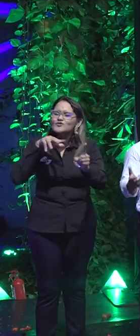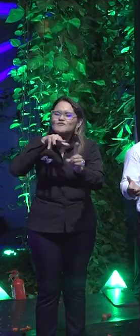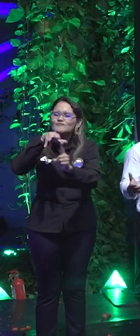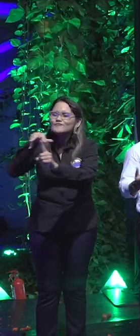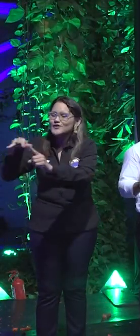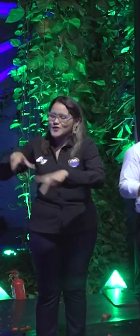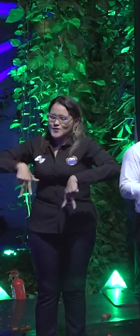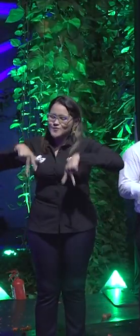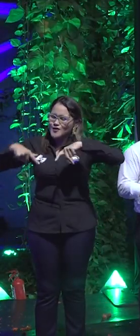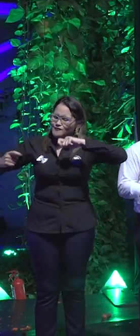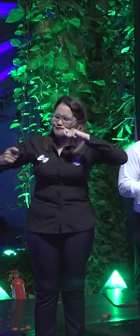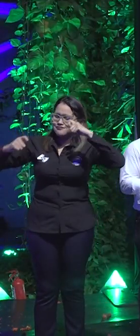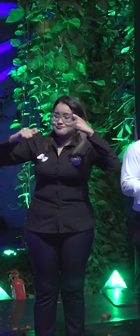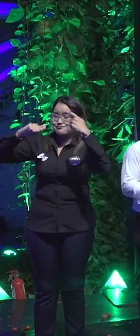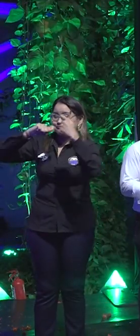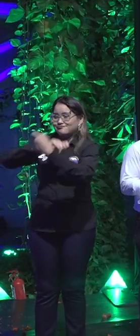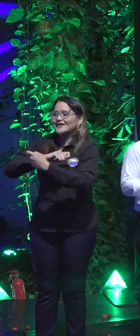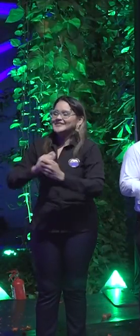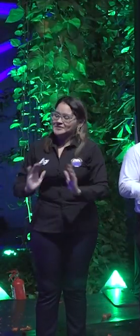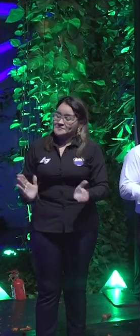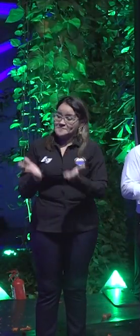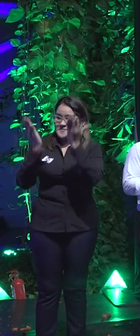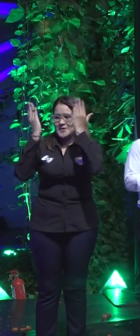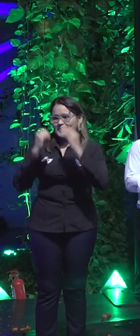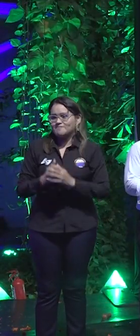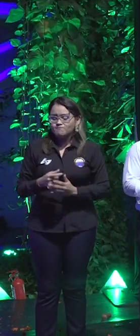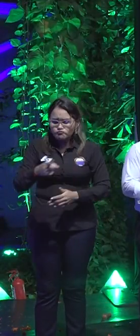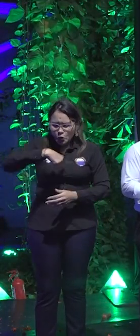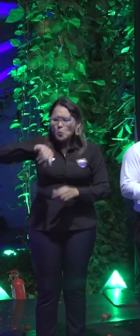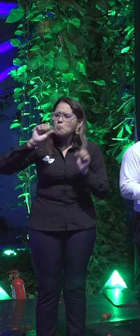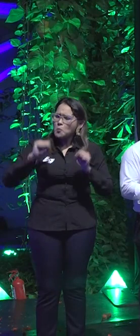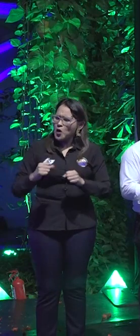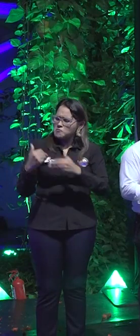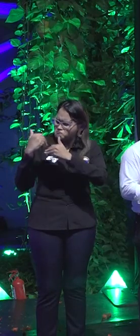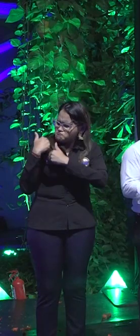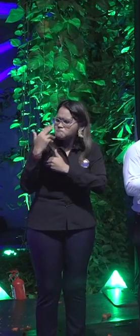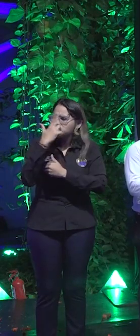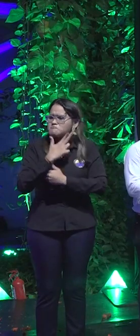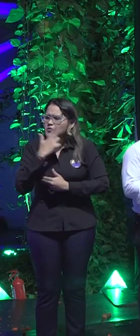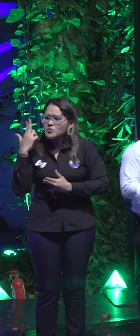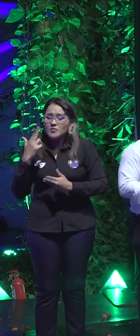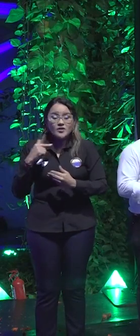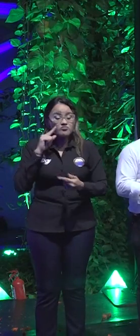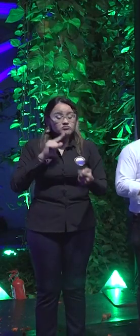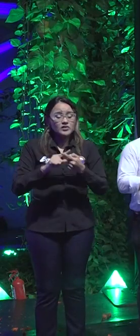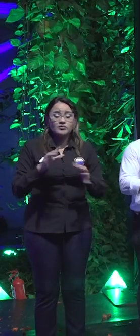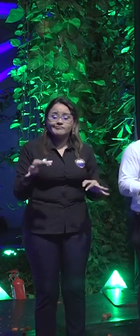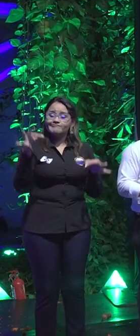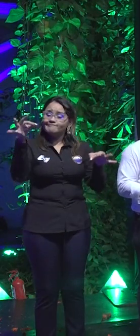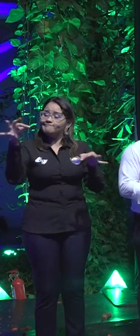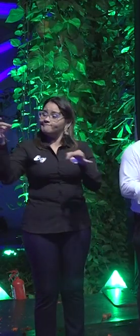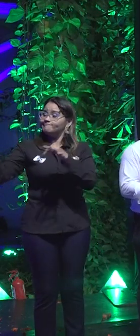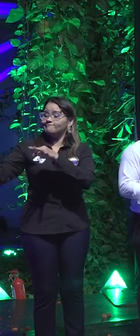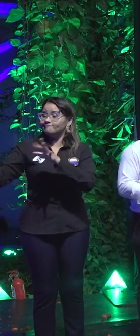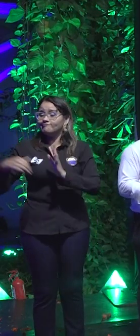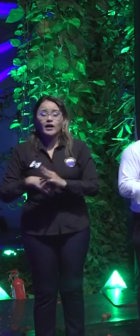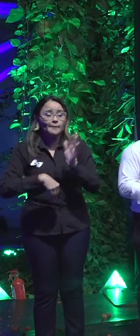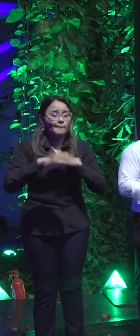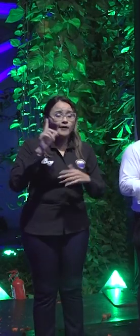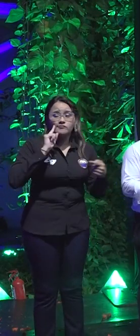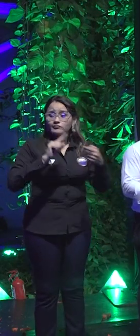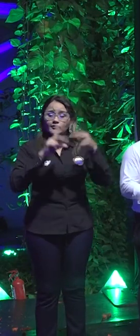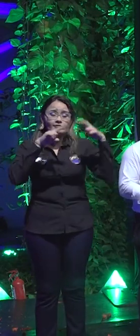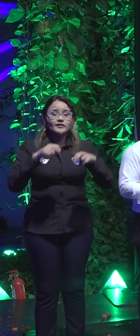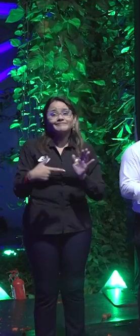vidas positivamente. Podemos asumir un compromiso que vaya más allá de simplemente entregar títulos, publicar artículos, y